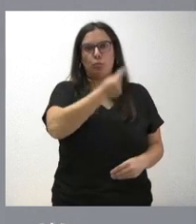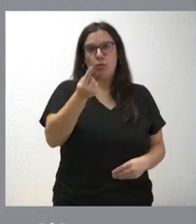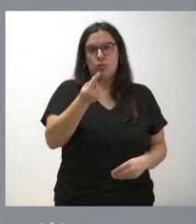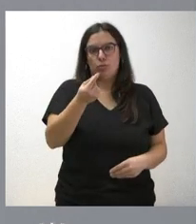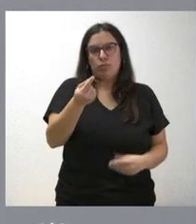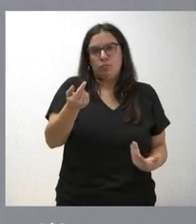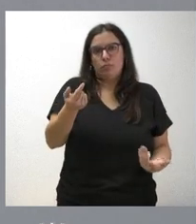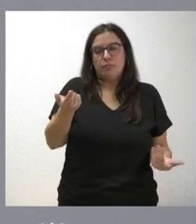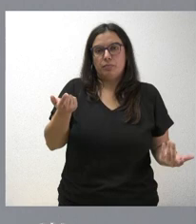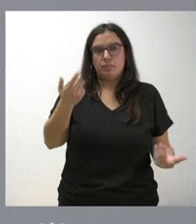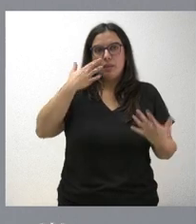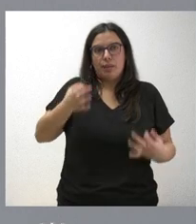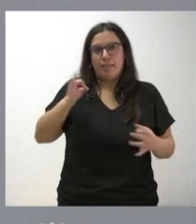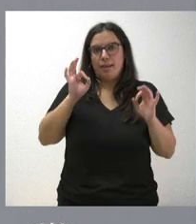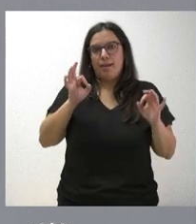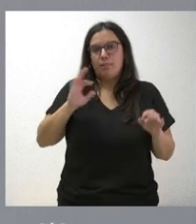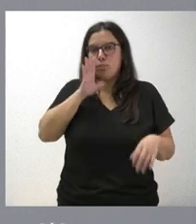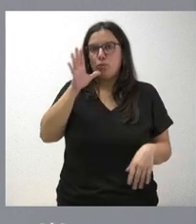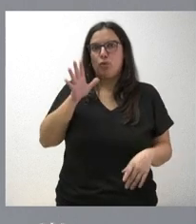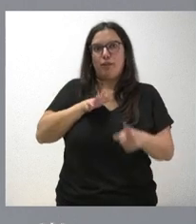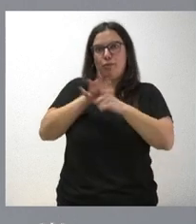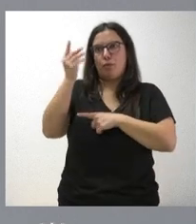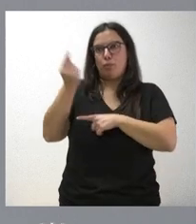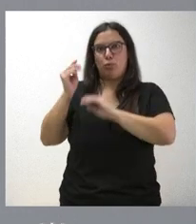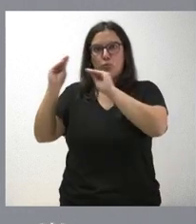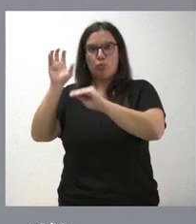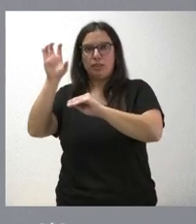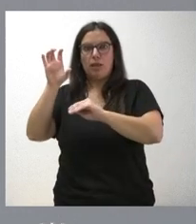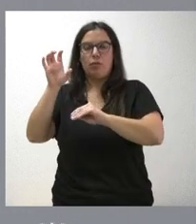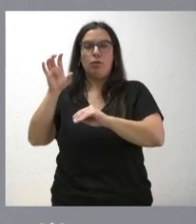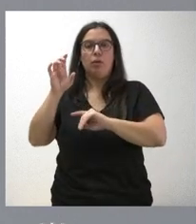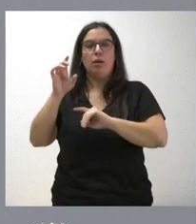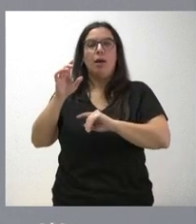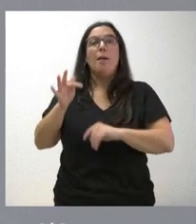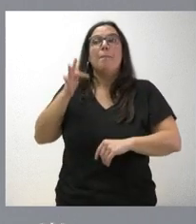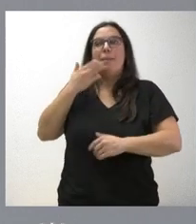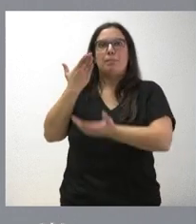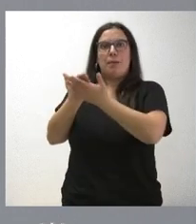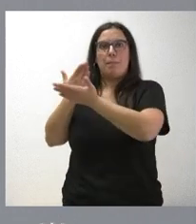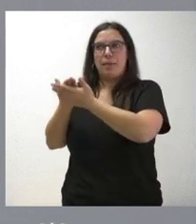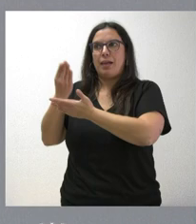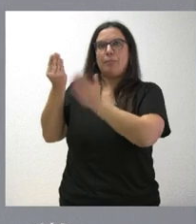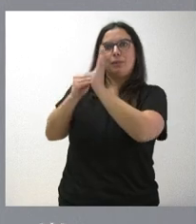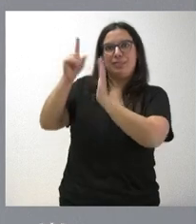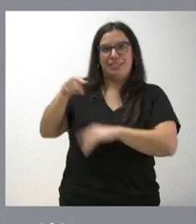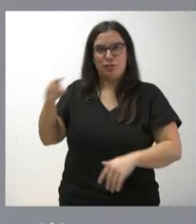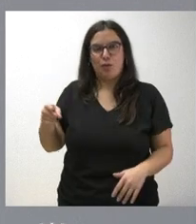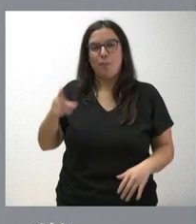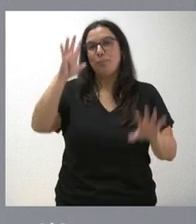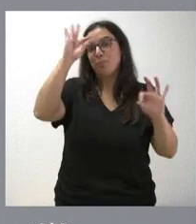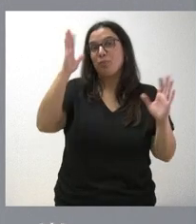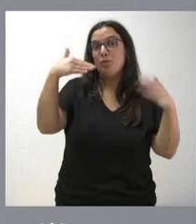tenemos de lo que afecta el presupuesto del estado al margen lógicamente de que se incorporen las cosas que aquí pedimos Claro no sería razonable que